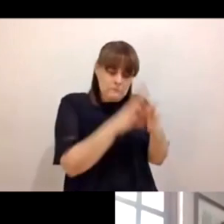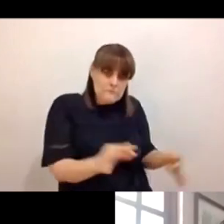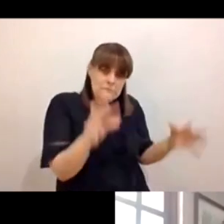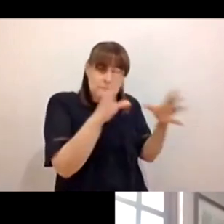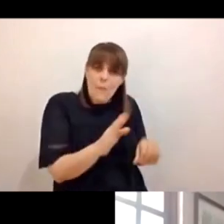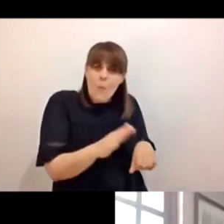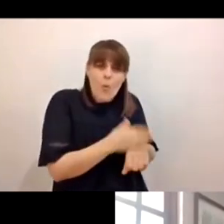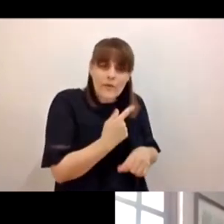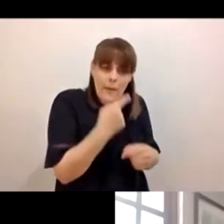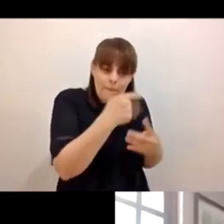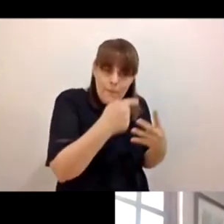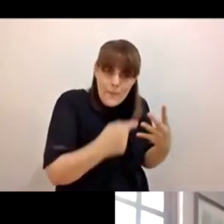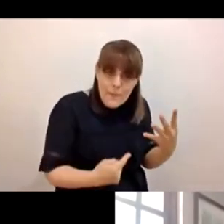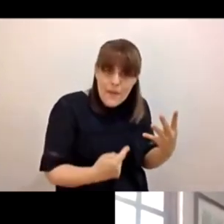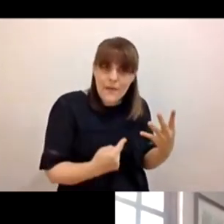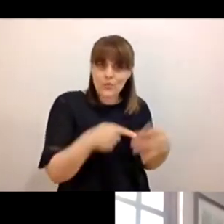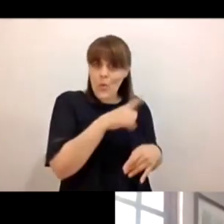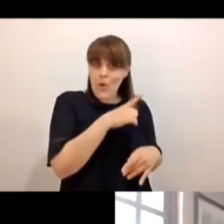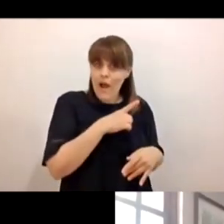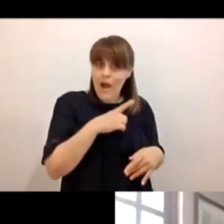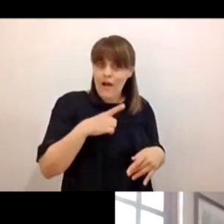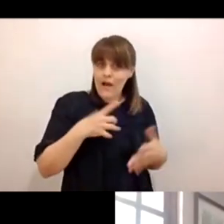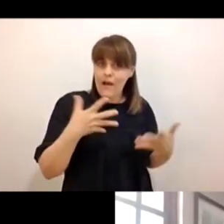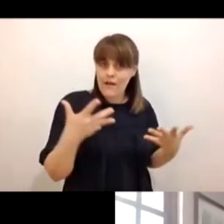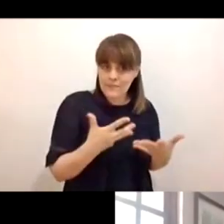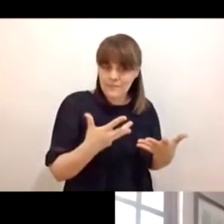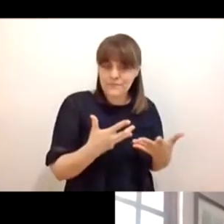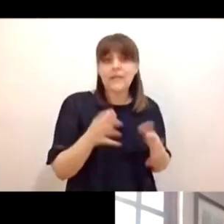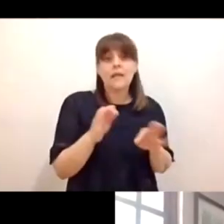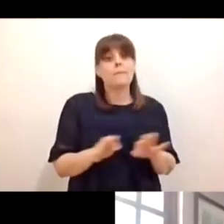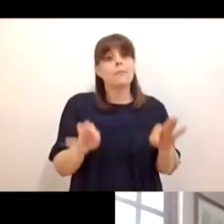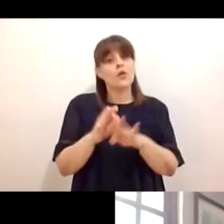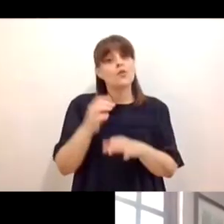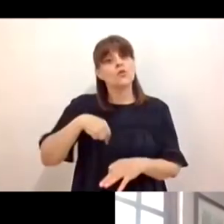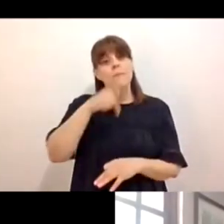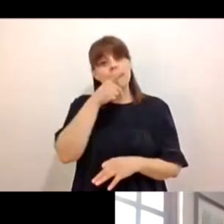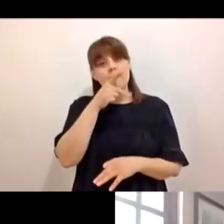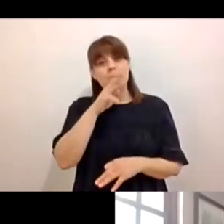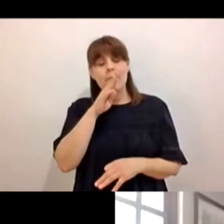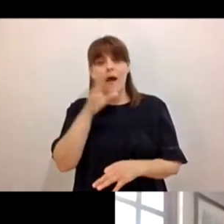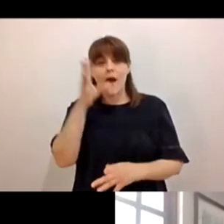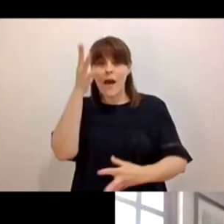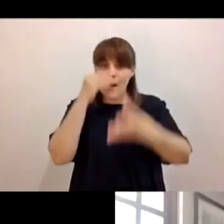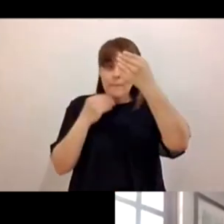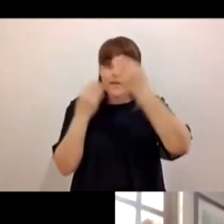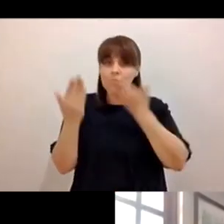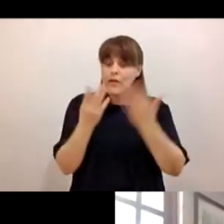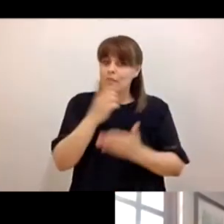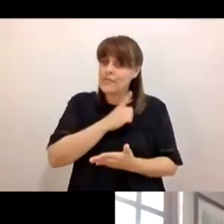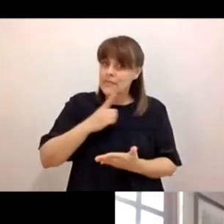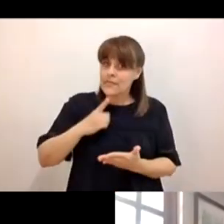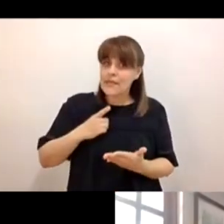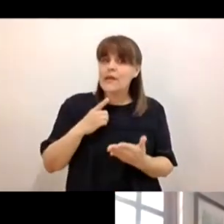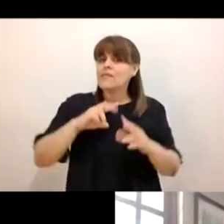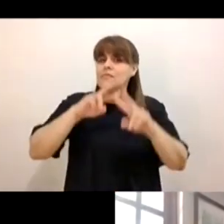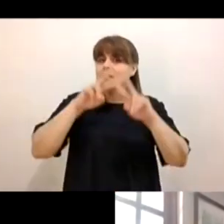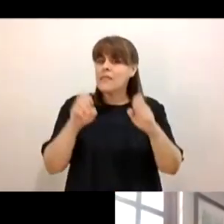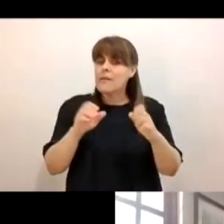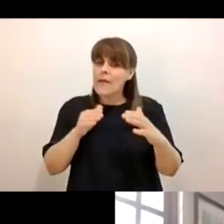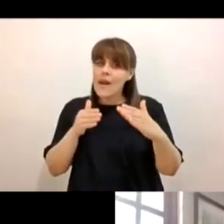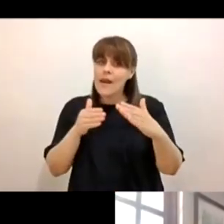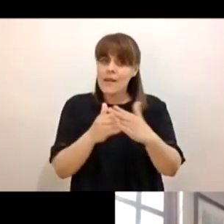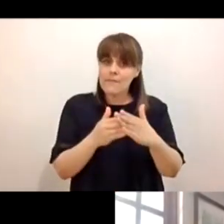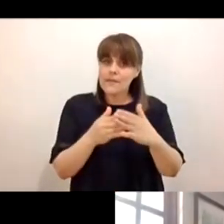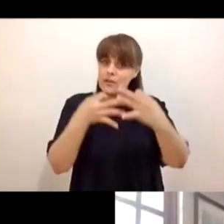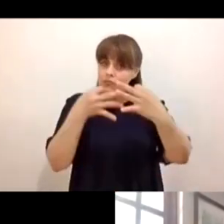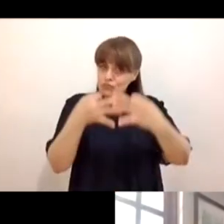entonces bueno creo que vale la pena aprender y estudiar como madres o padres o incluso como educadores sobre los límites saludables sí